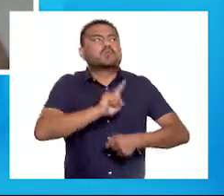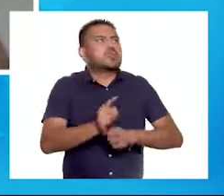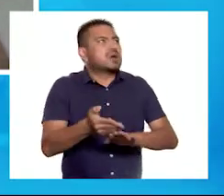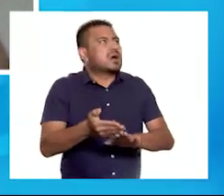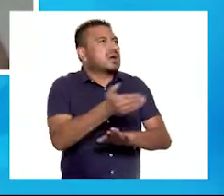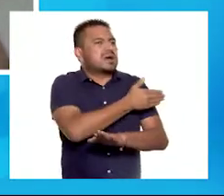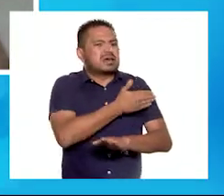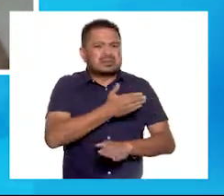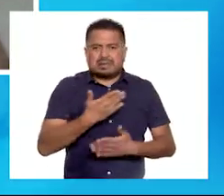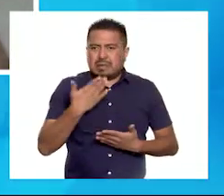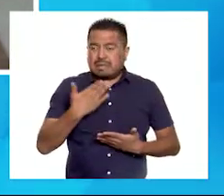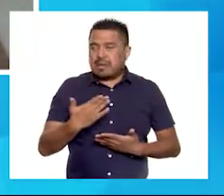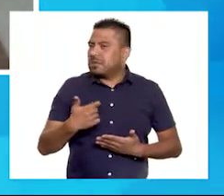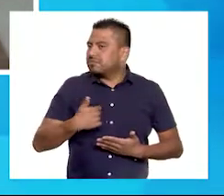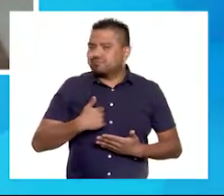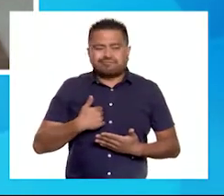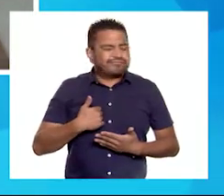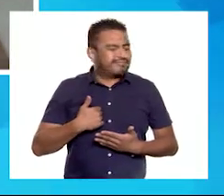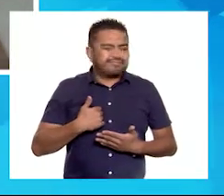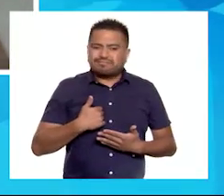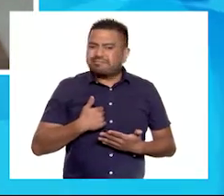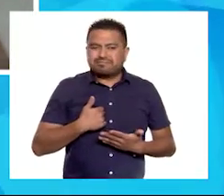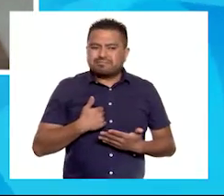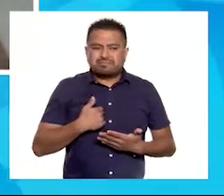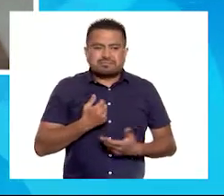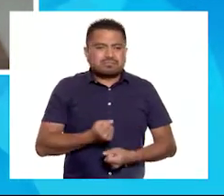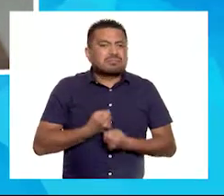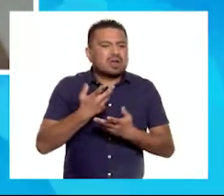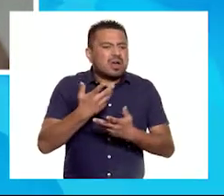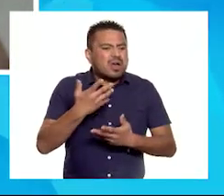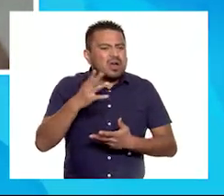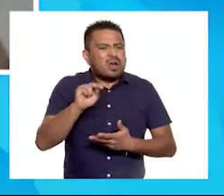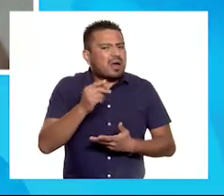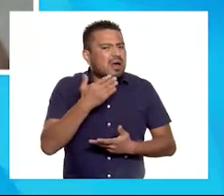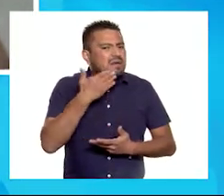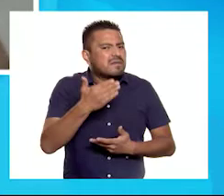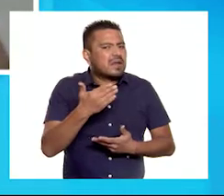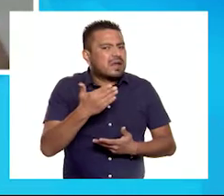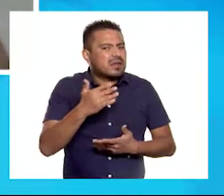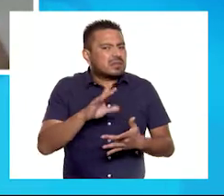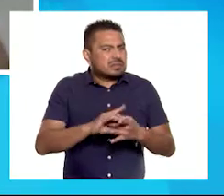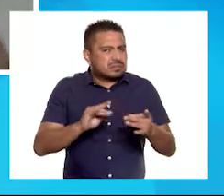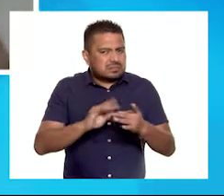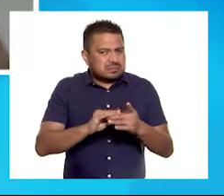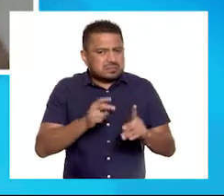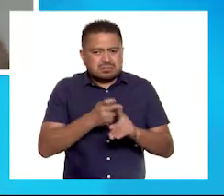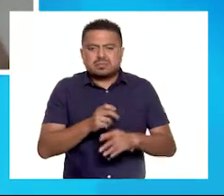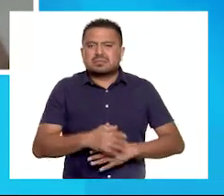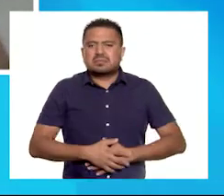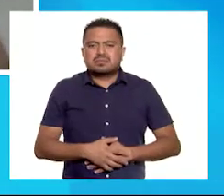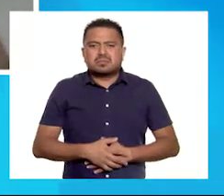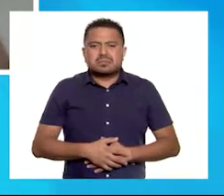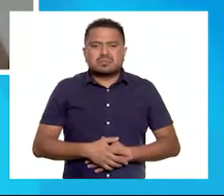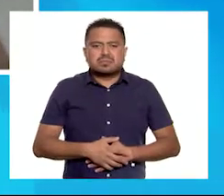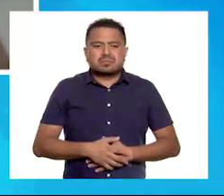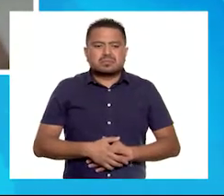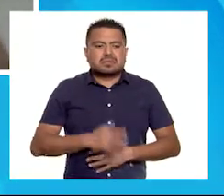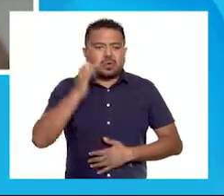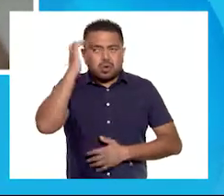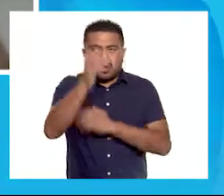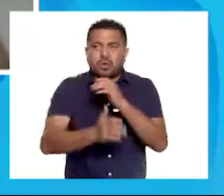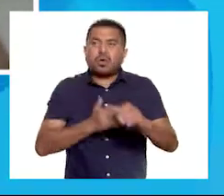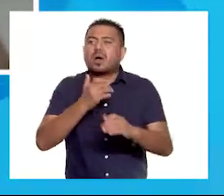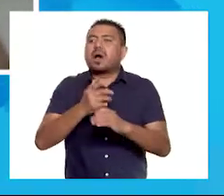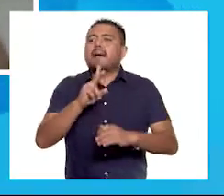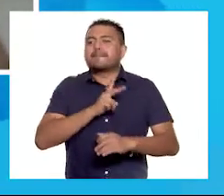digamos que no me fue muy bien. Y lo expresé, no me fue muy bien, que digamos. Era el cumpleaños de mi